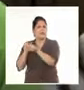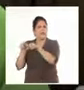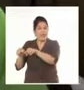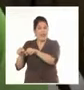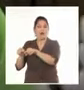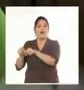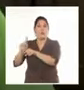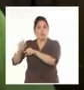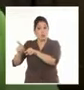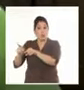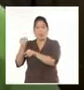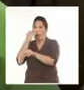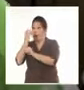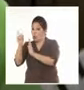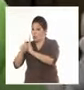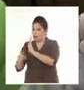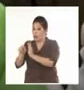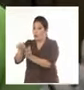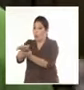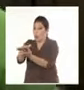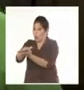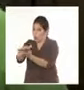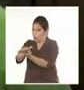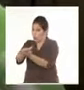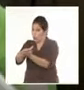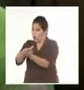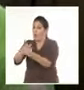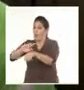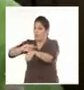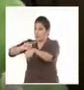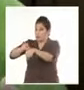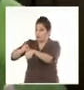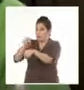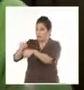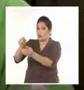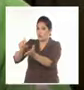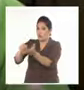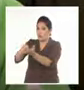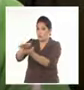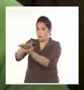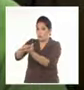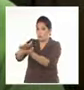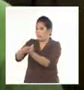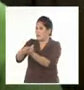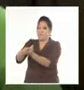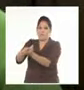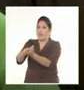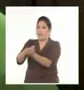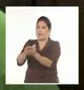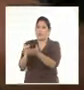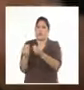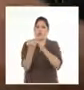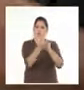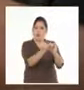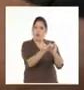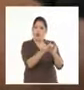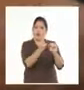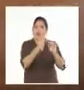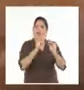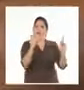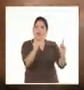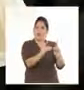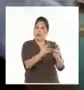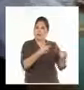energía que usted ha consumido, que la tiene acumulada, que el metocontador la registra y que no ha sido a su vez reportada a la oficina comercial. Los